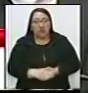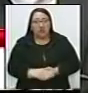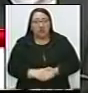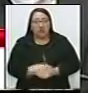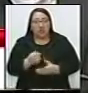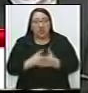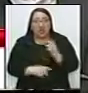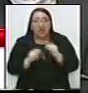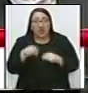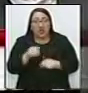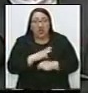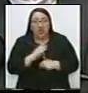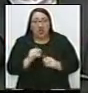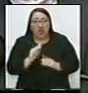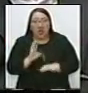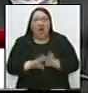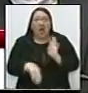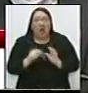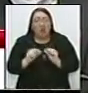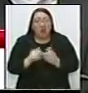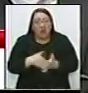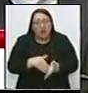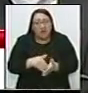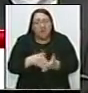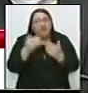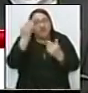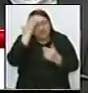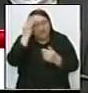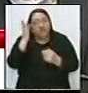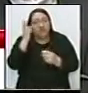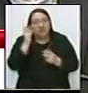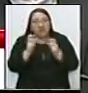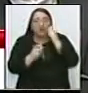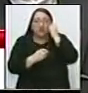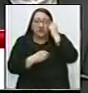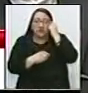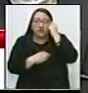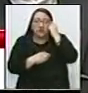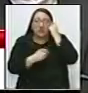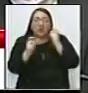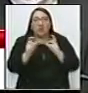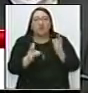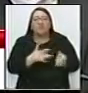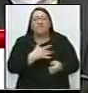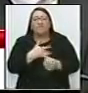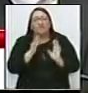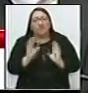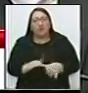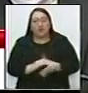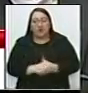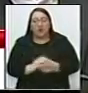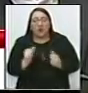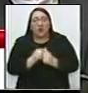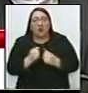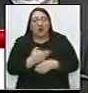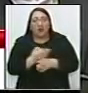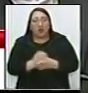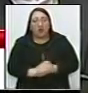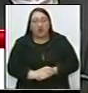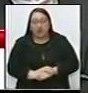este gobierno, en medio de su debilidad, ha sabido escuchar a la ciudadanía indignada con la manera